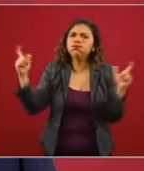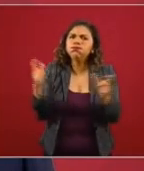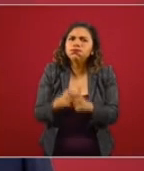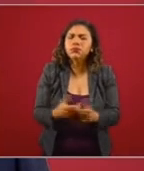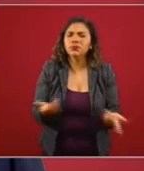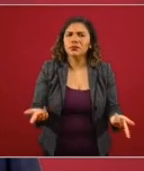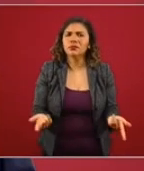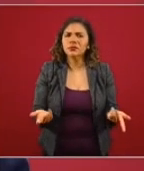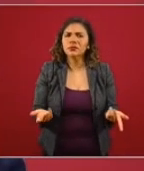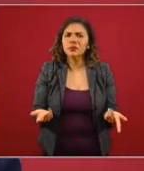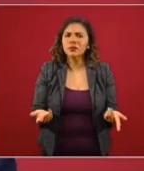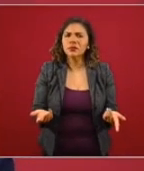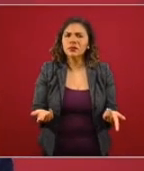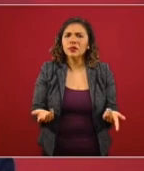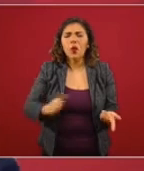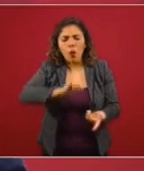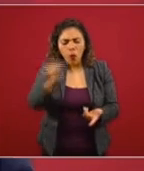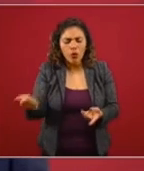¿Cómo